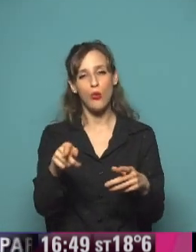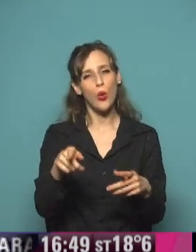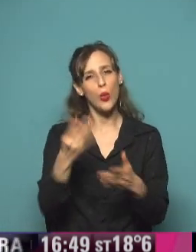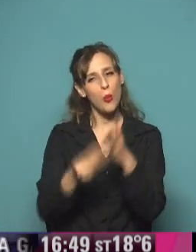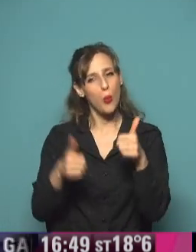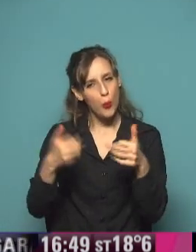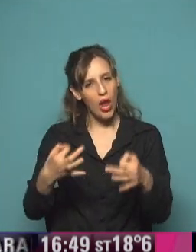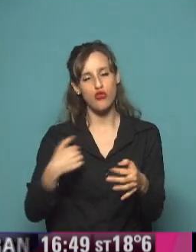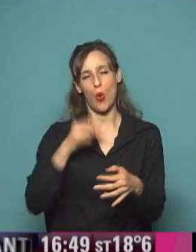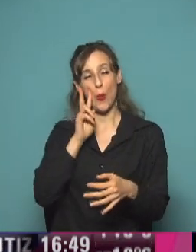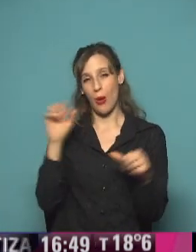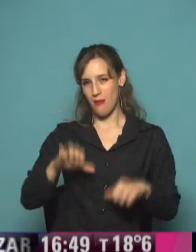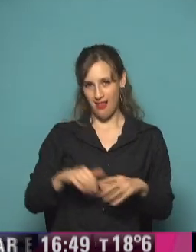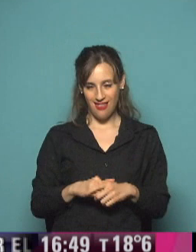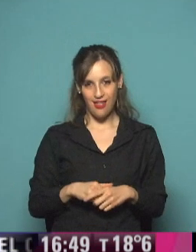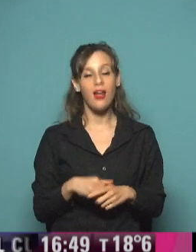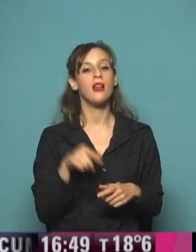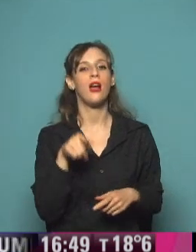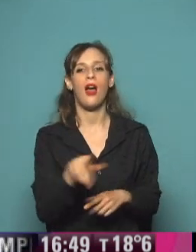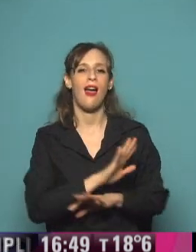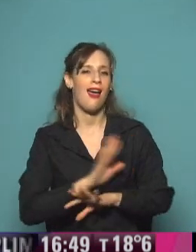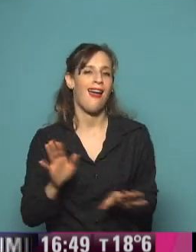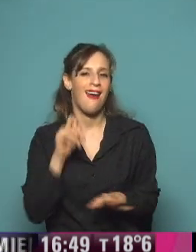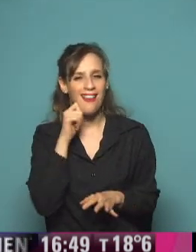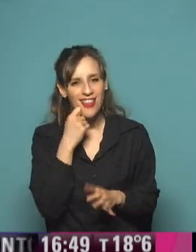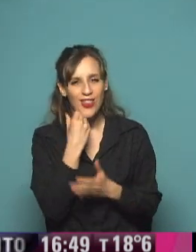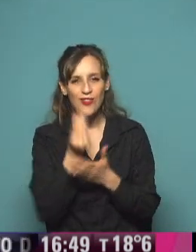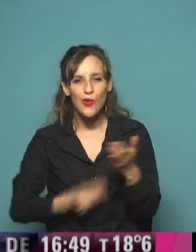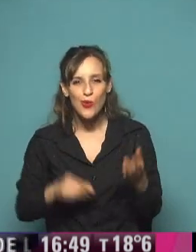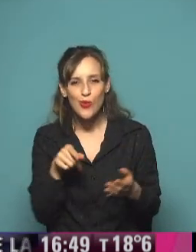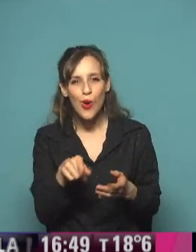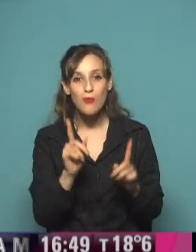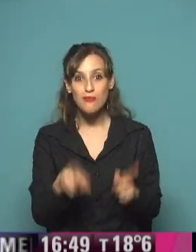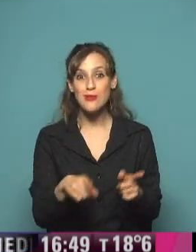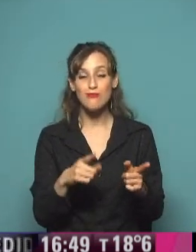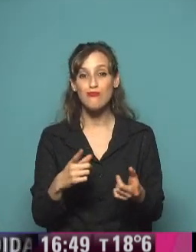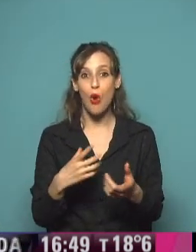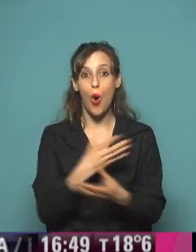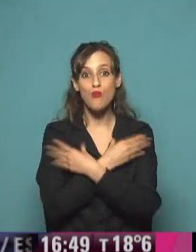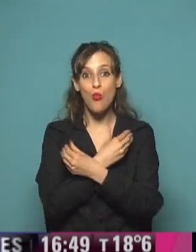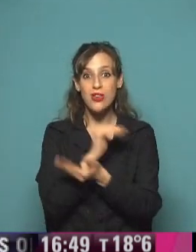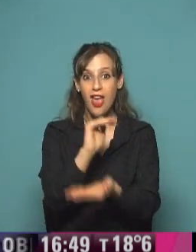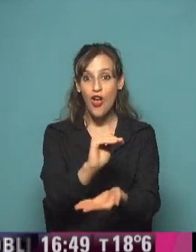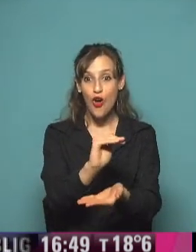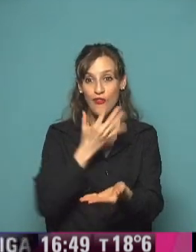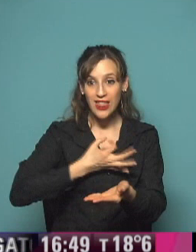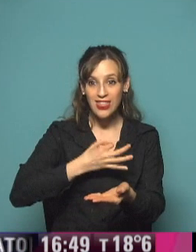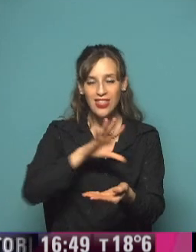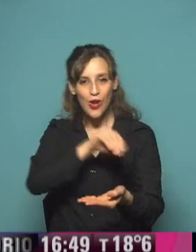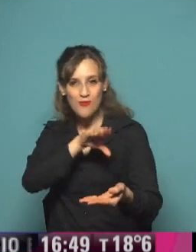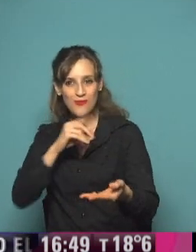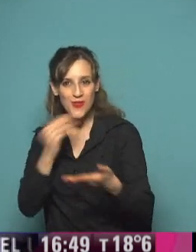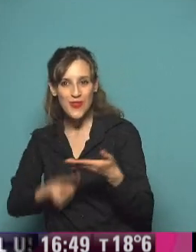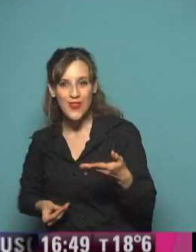entiendan, sino que yo lo veo mal. Ay. Acá me muero, mirá, tiene el dibujo y el muñeco de verdad. Perrito, dice en